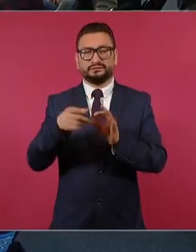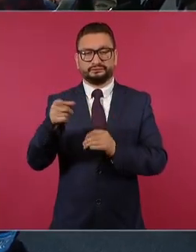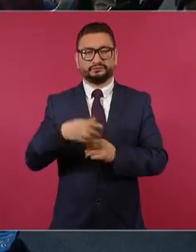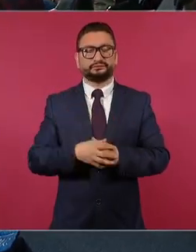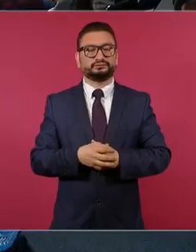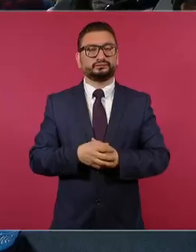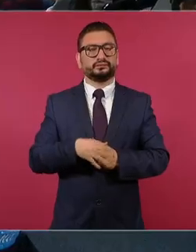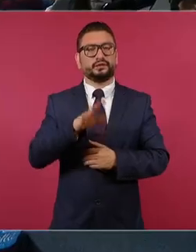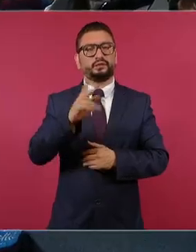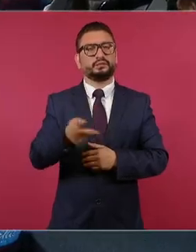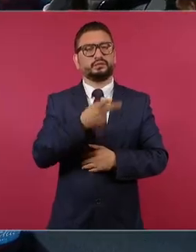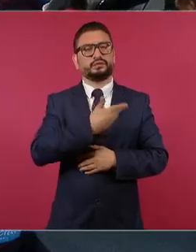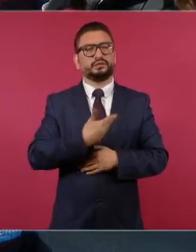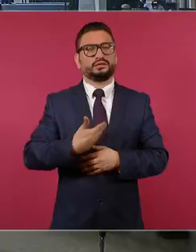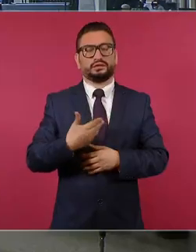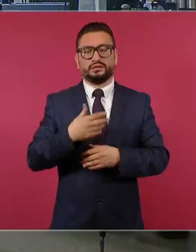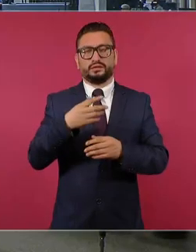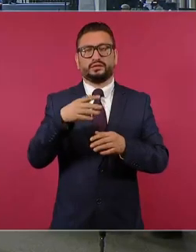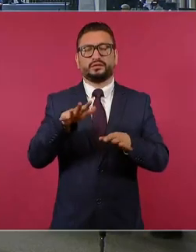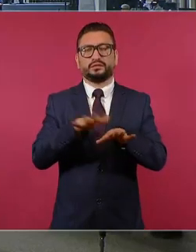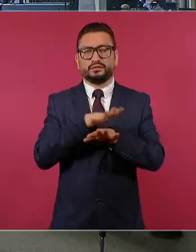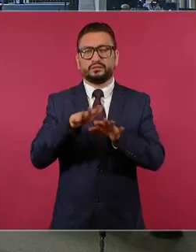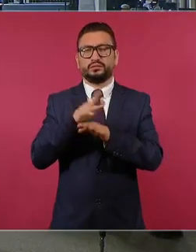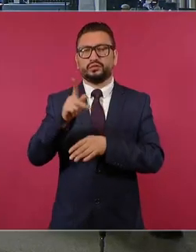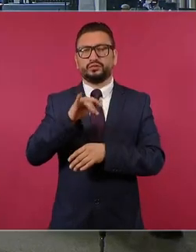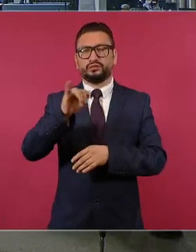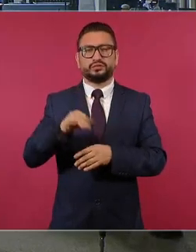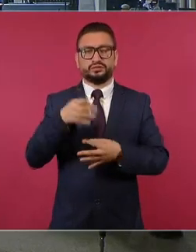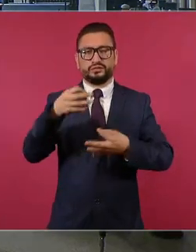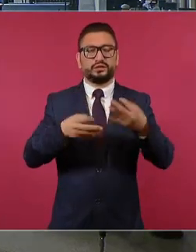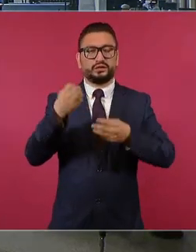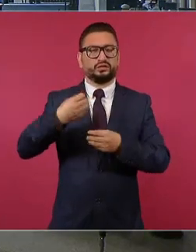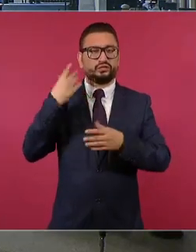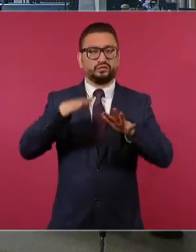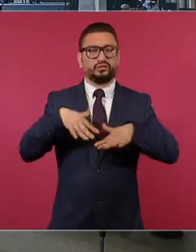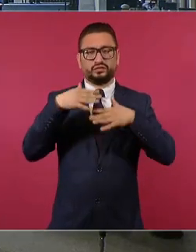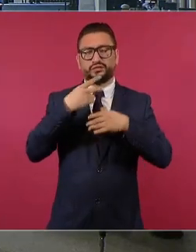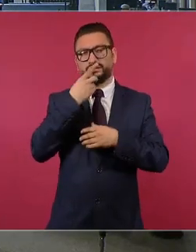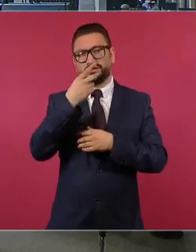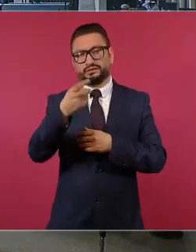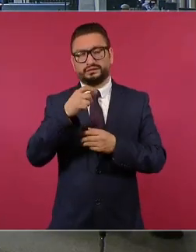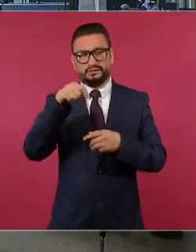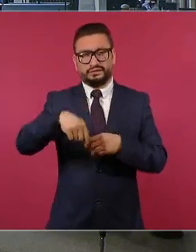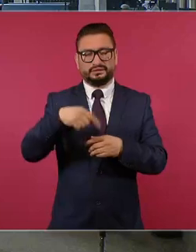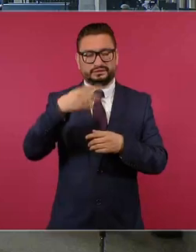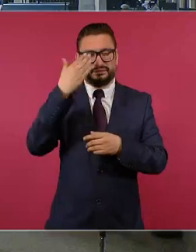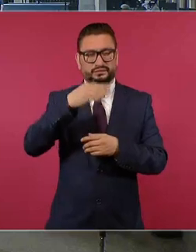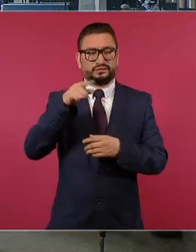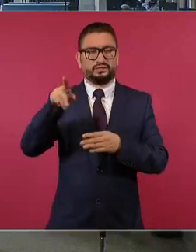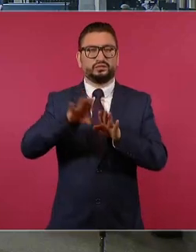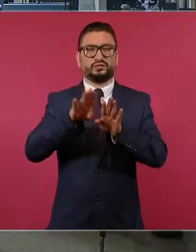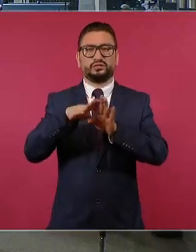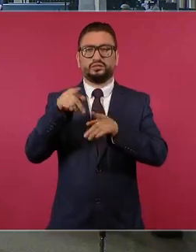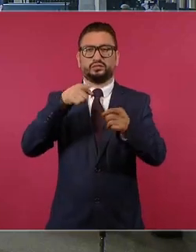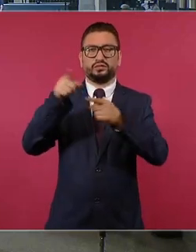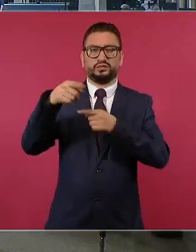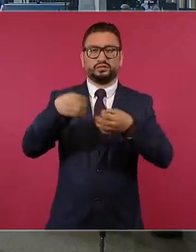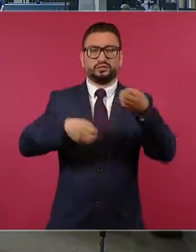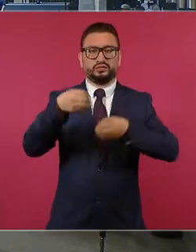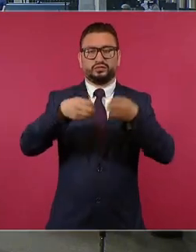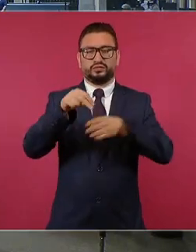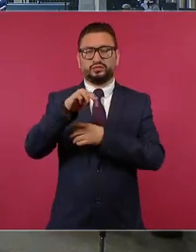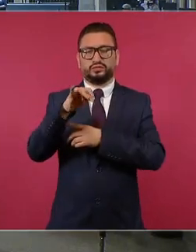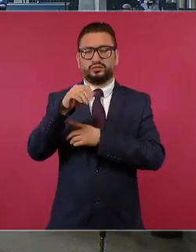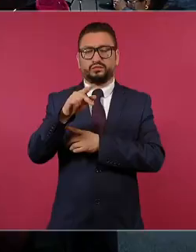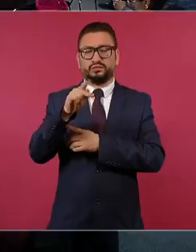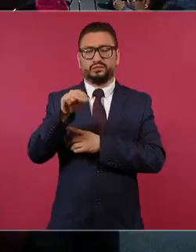Presidente, en torno al tema de la reforma al Poder Judicial, en los foros, como ya se ha hablado también en estos días aquí, los señalamientos que se hacen directamente a la ministra presidenta Norma Piña